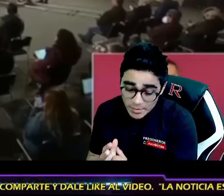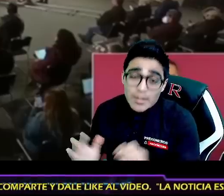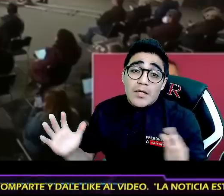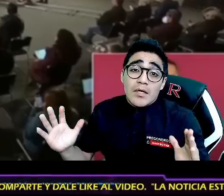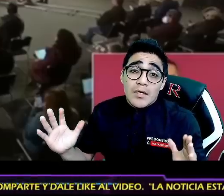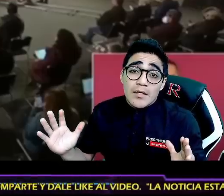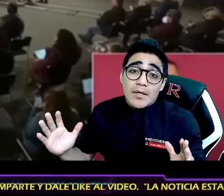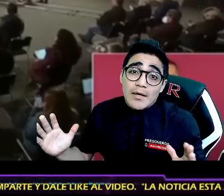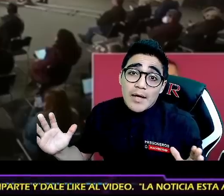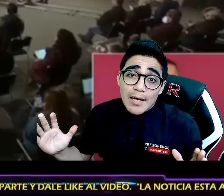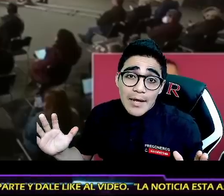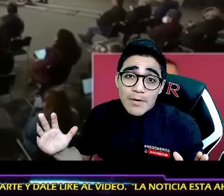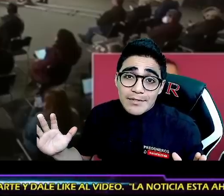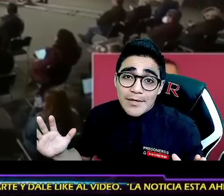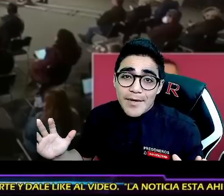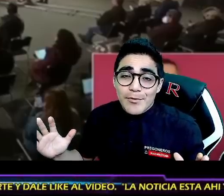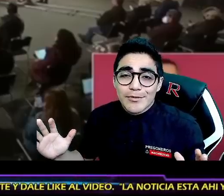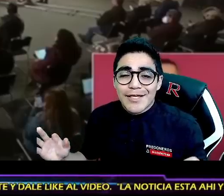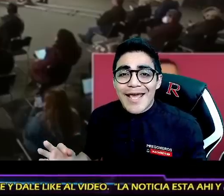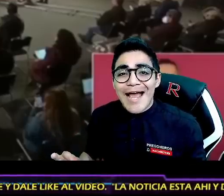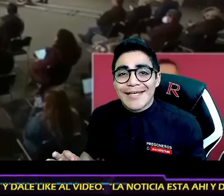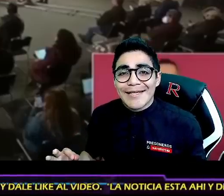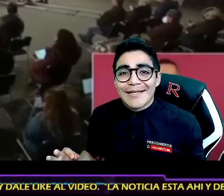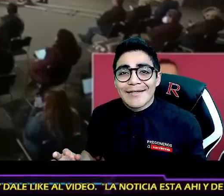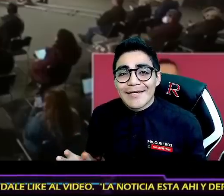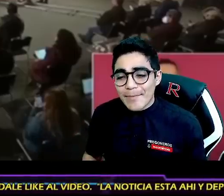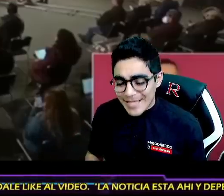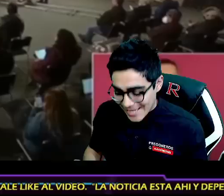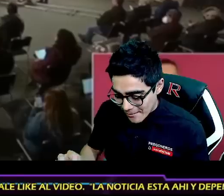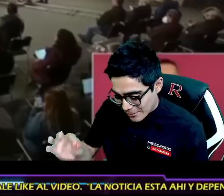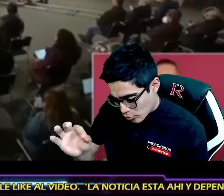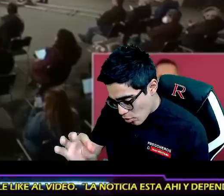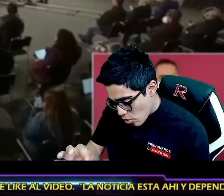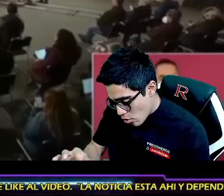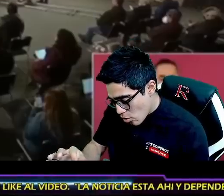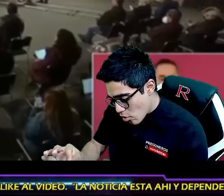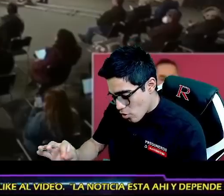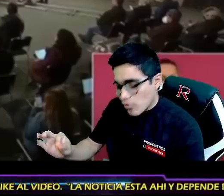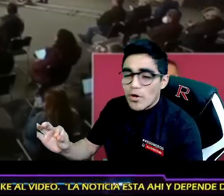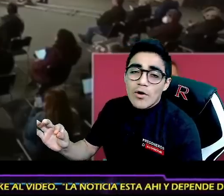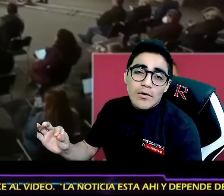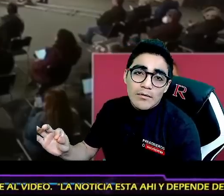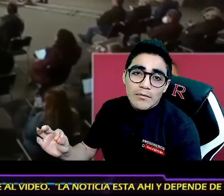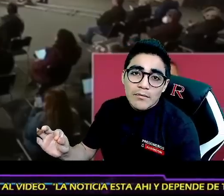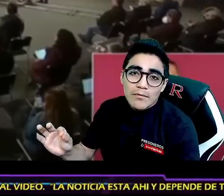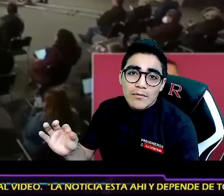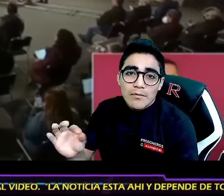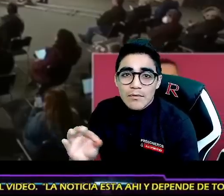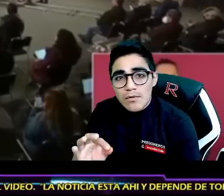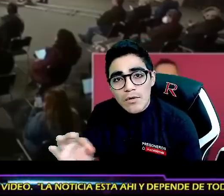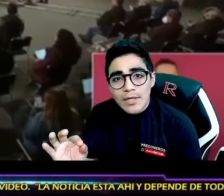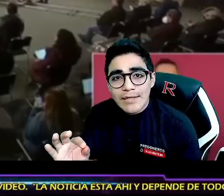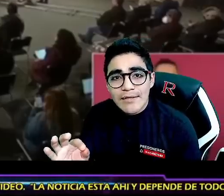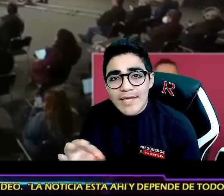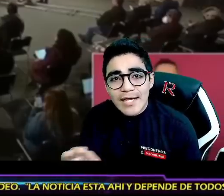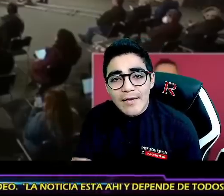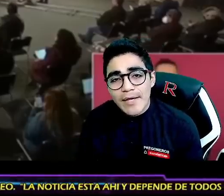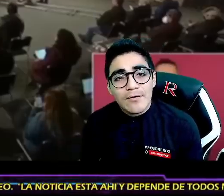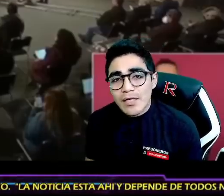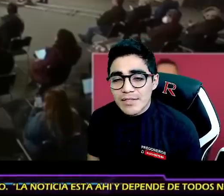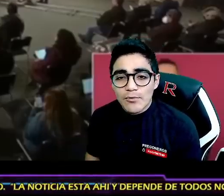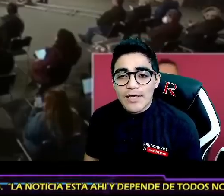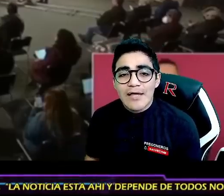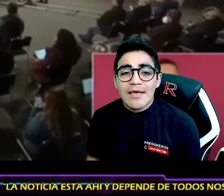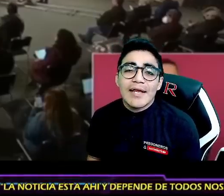y a legua sabemos que alguien que manejaba todo lo que tenía